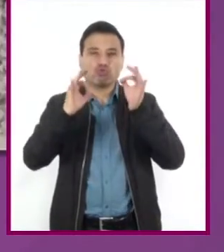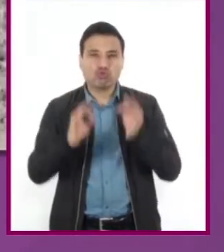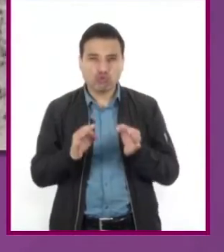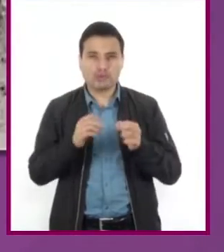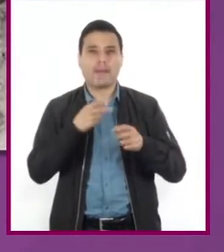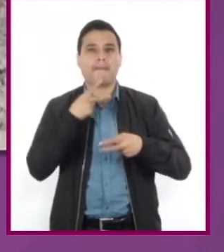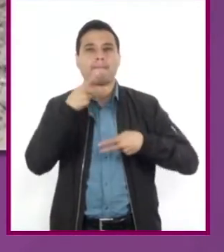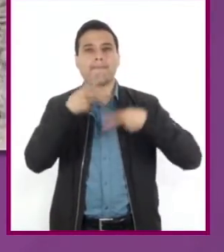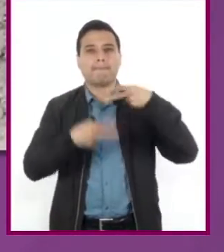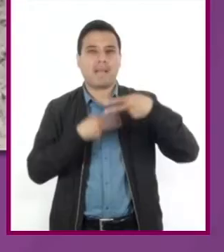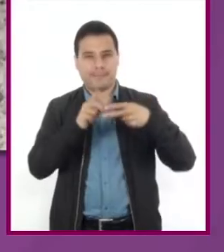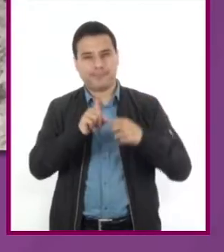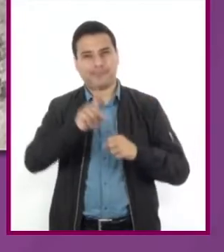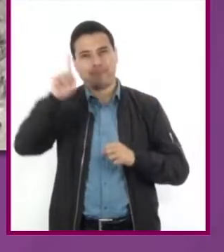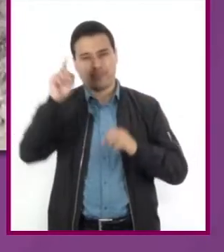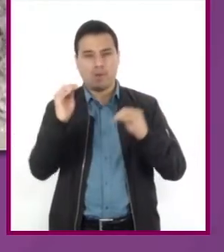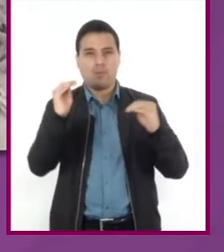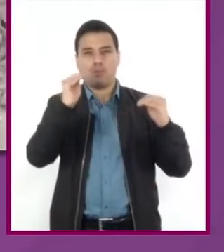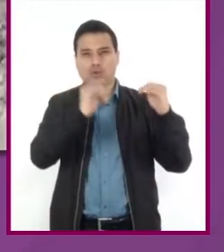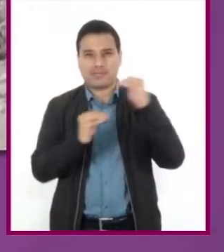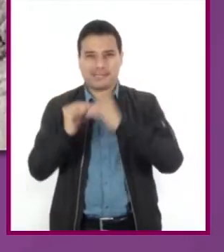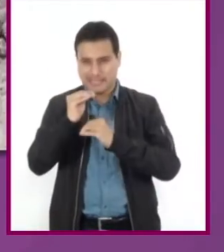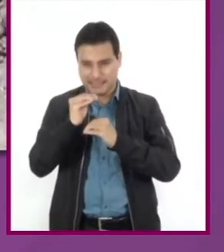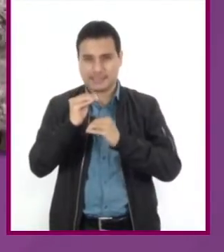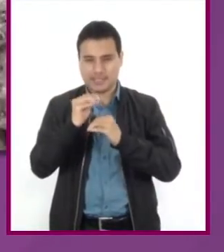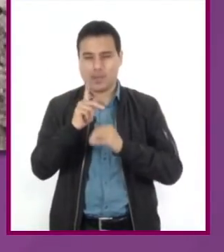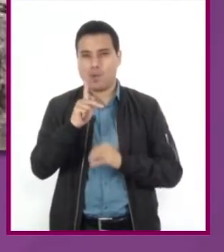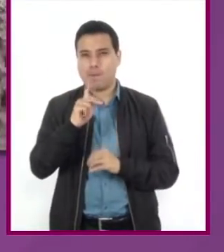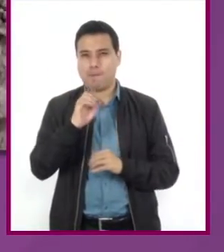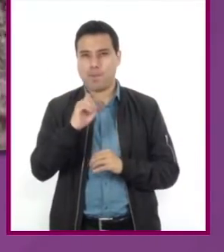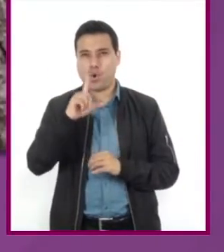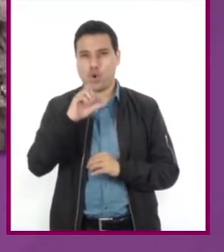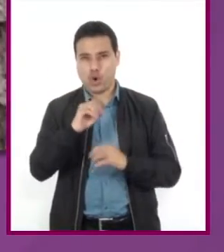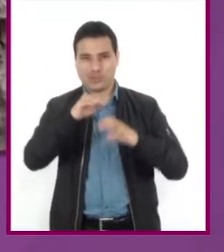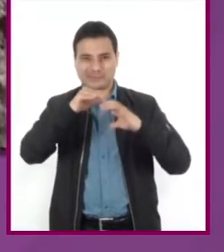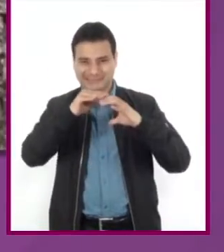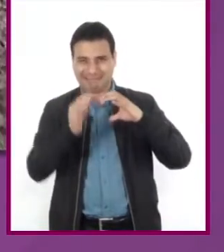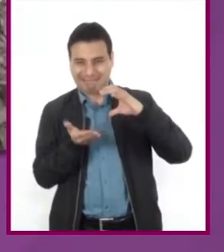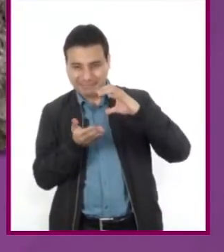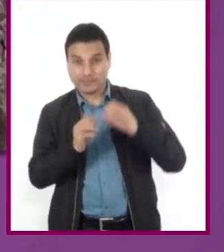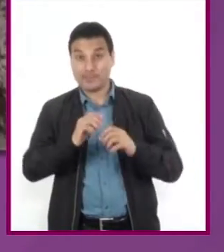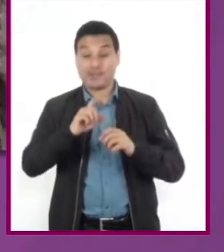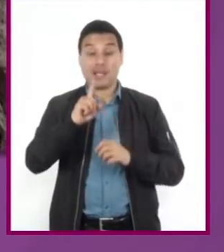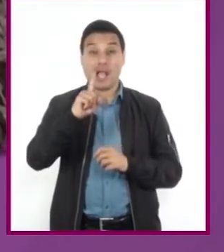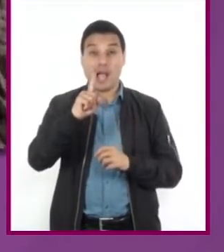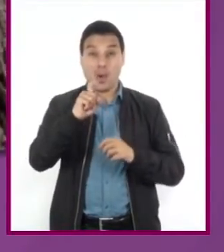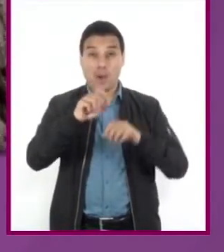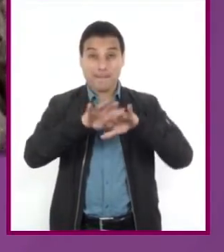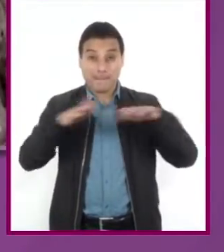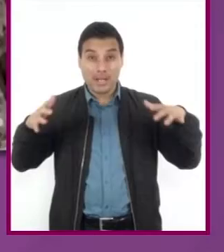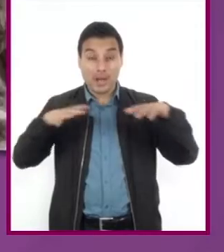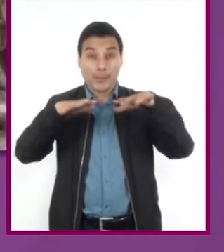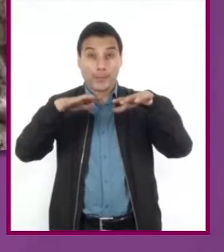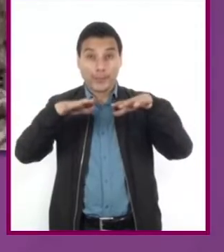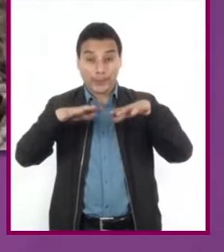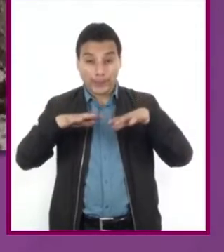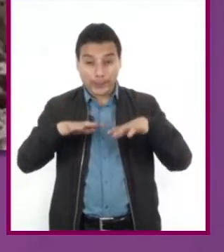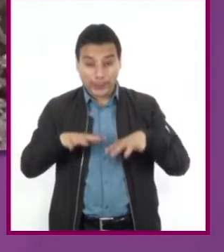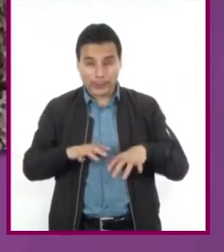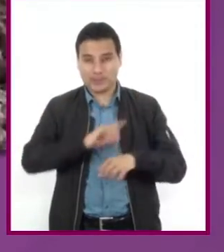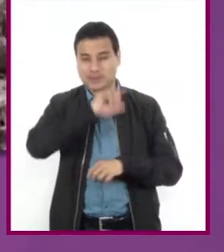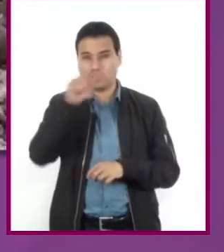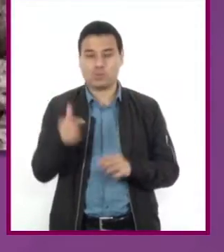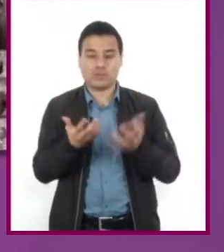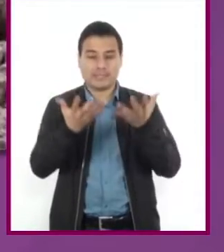altas montañas. Bajó el nivel del mar y muchas zonas se volvieron más secas. Este fue el caso